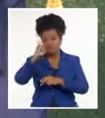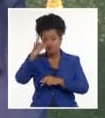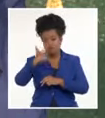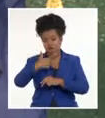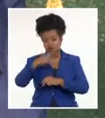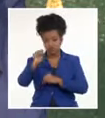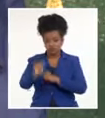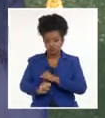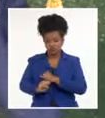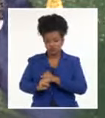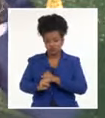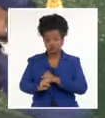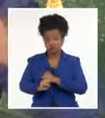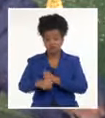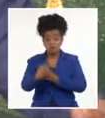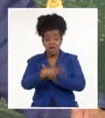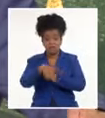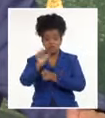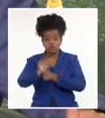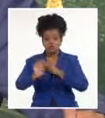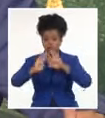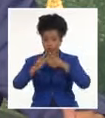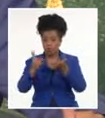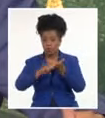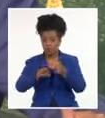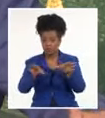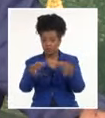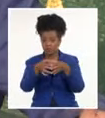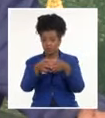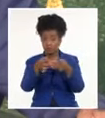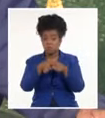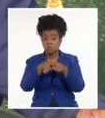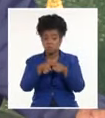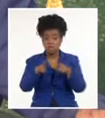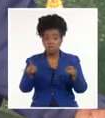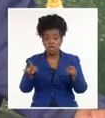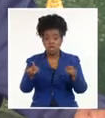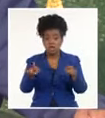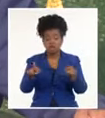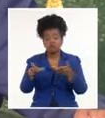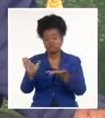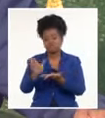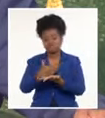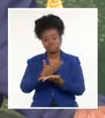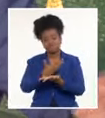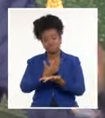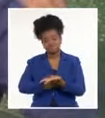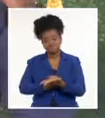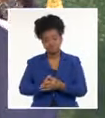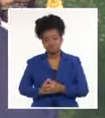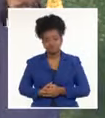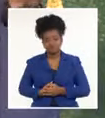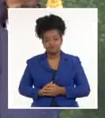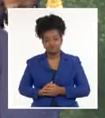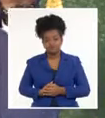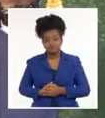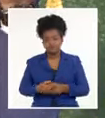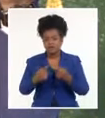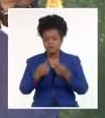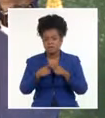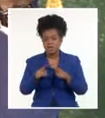Sur, pero que fue enterrada lamentablemente, ¿sí? Pero eso no es una